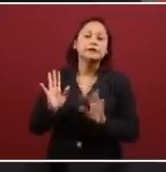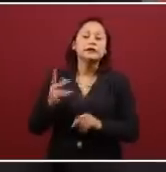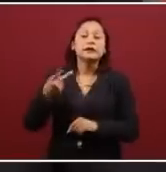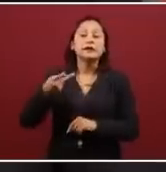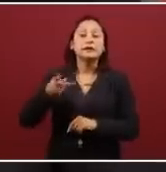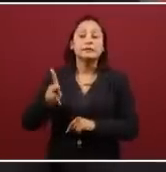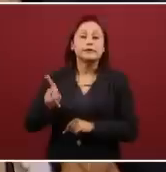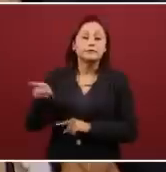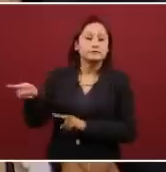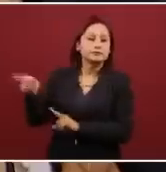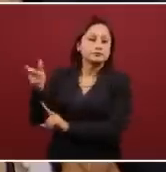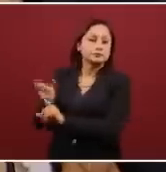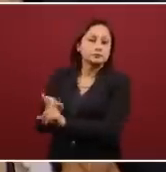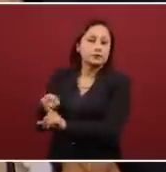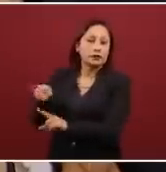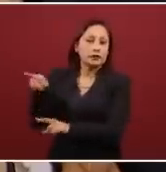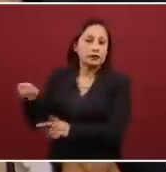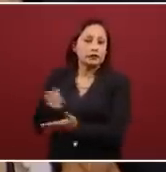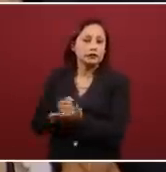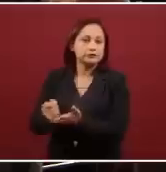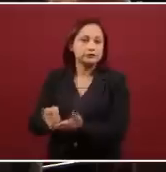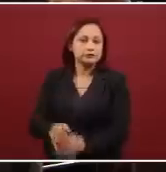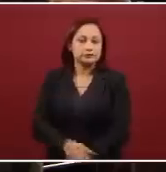él. Gracias, presidente.